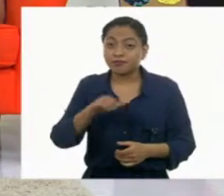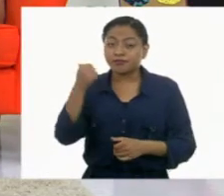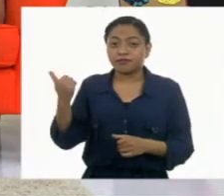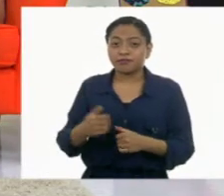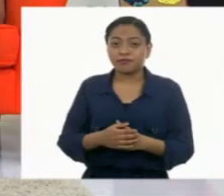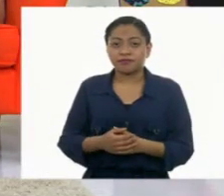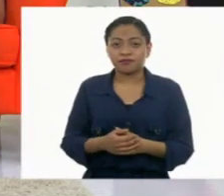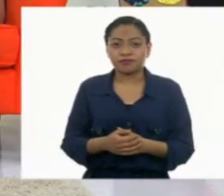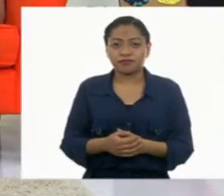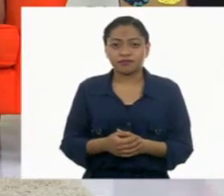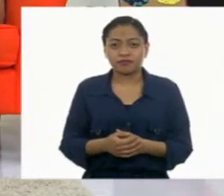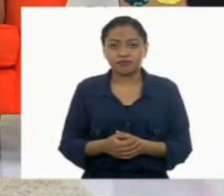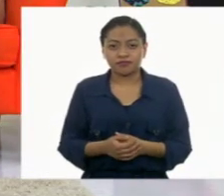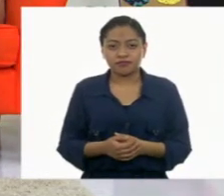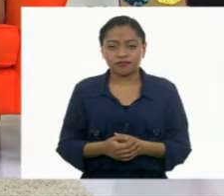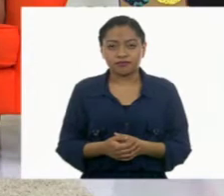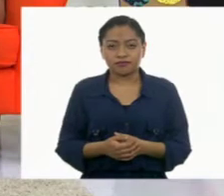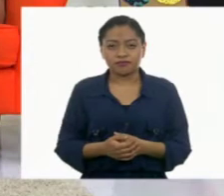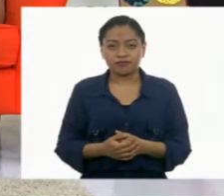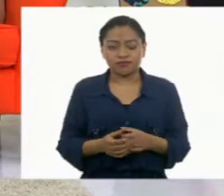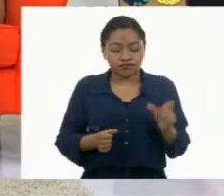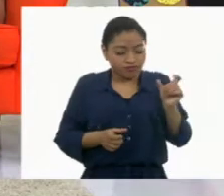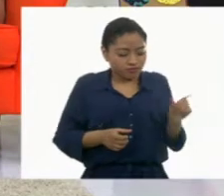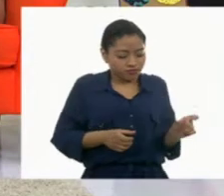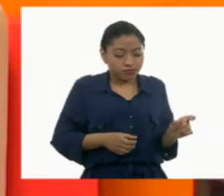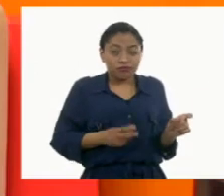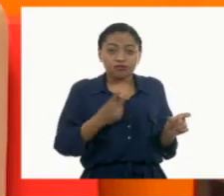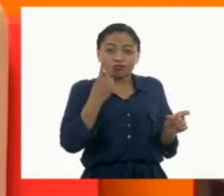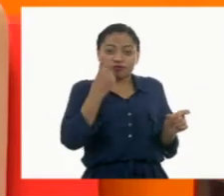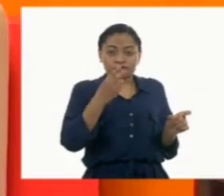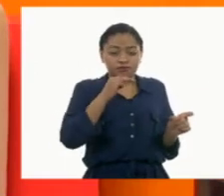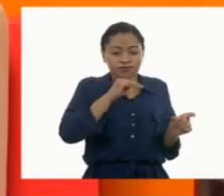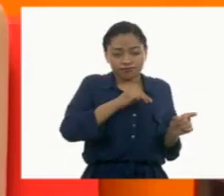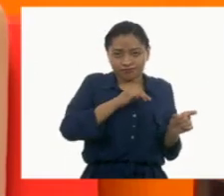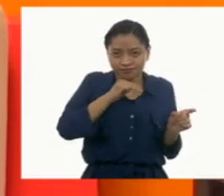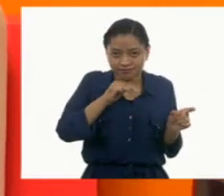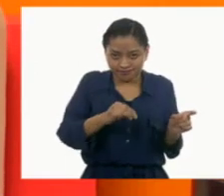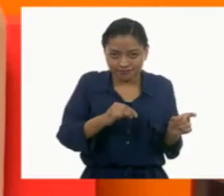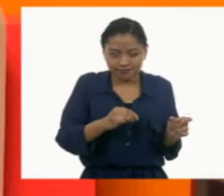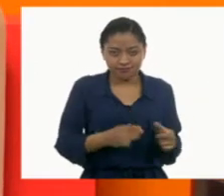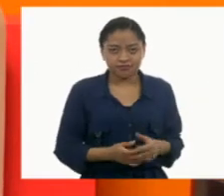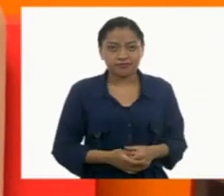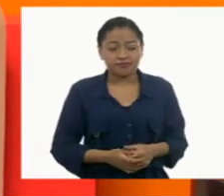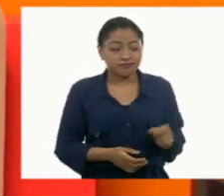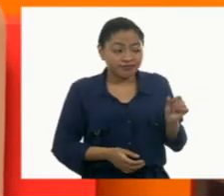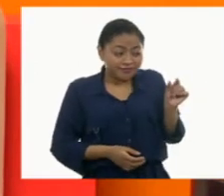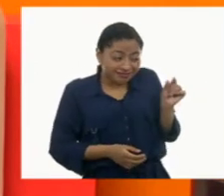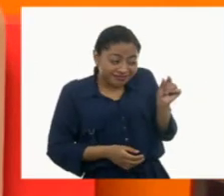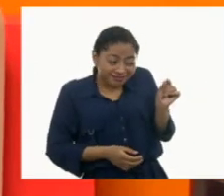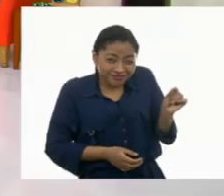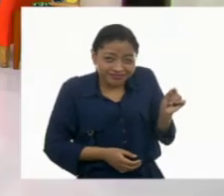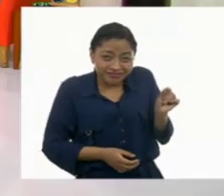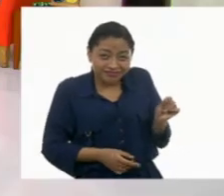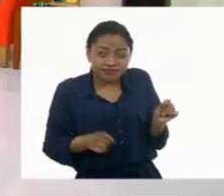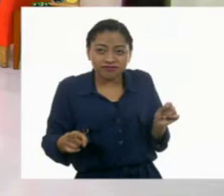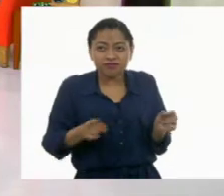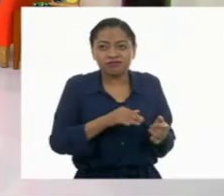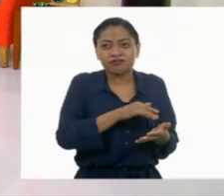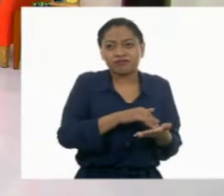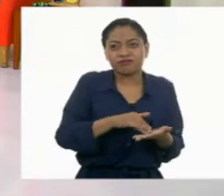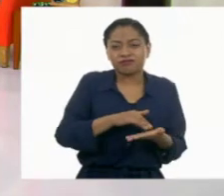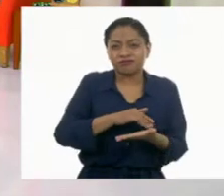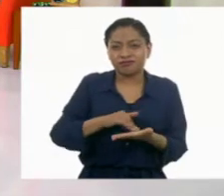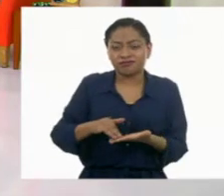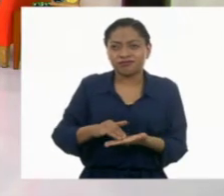permiso de ser hasta de unos 2 milímetros. Una cosa más alta ya no es recomendable porque pierde su